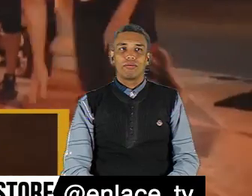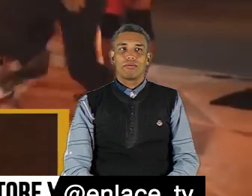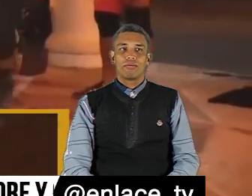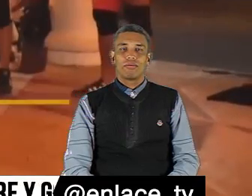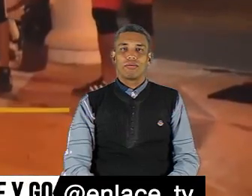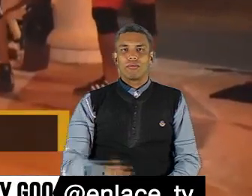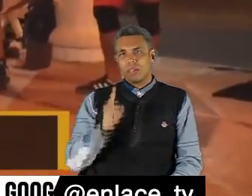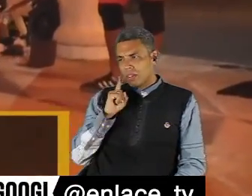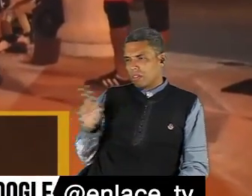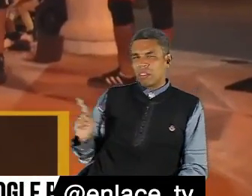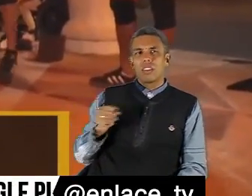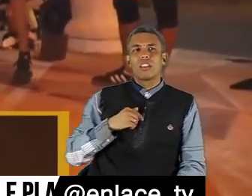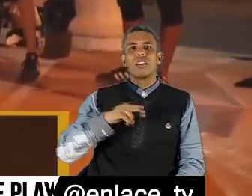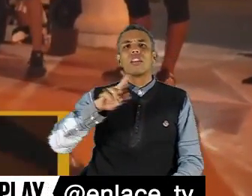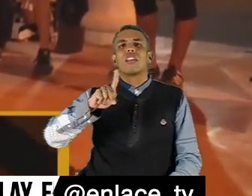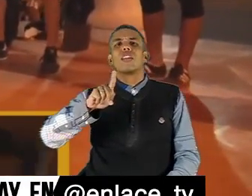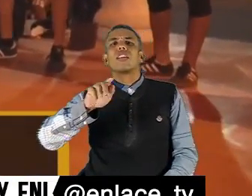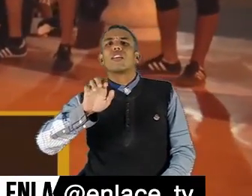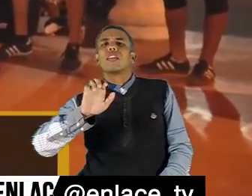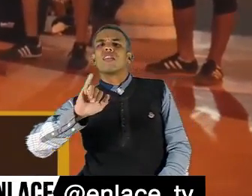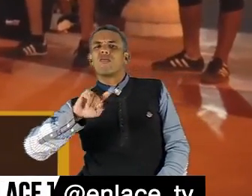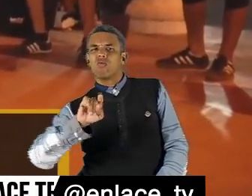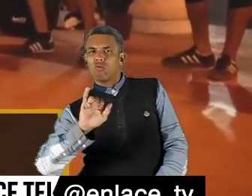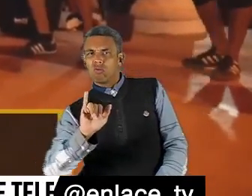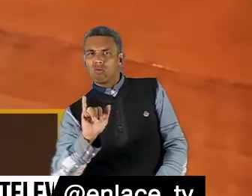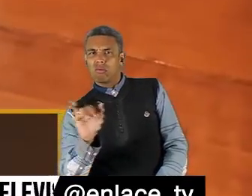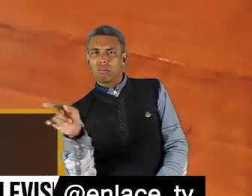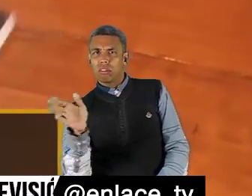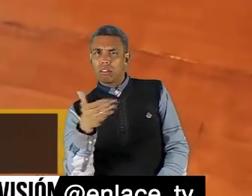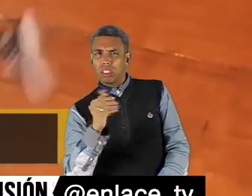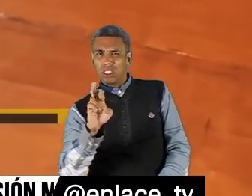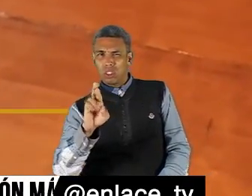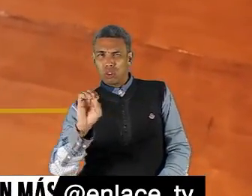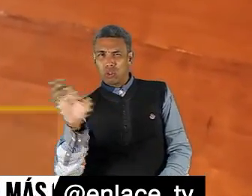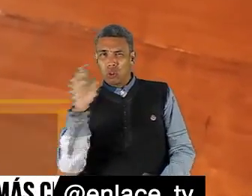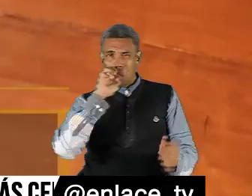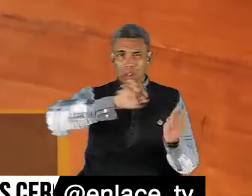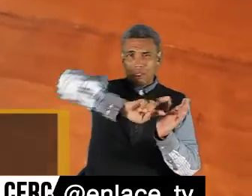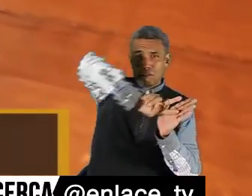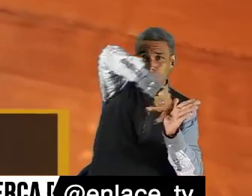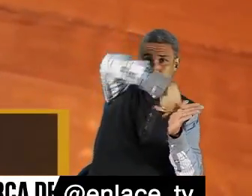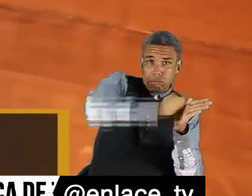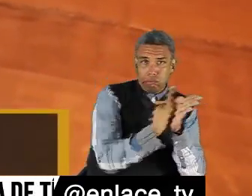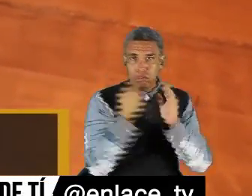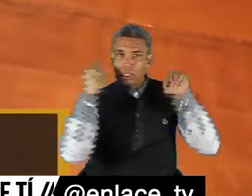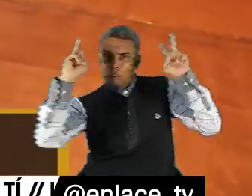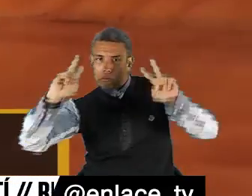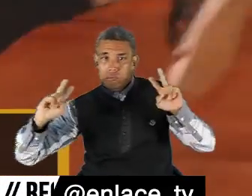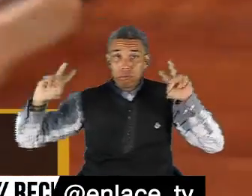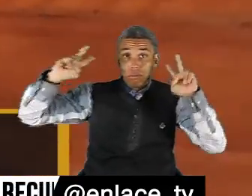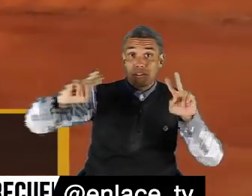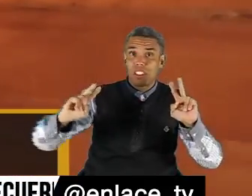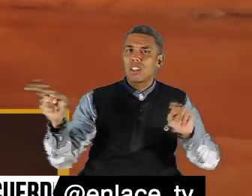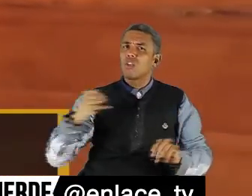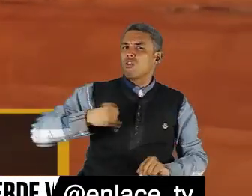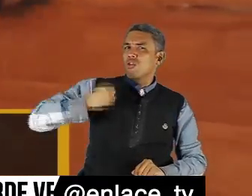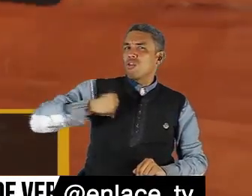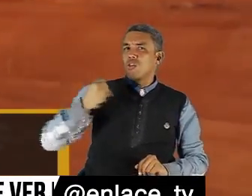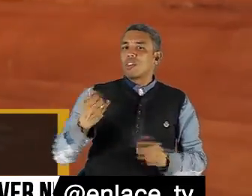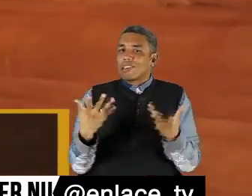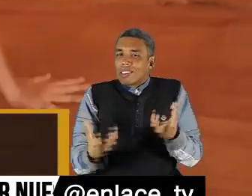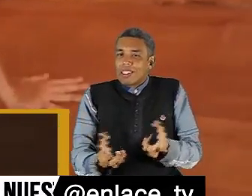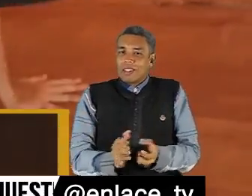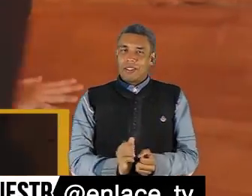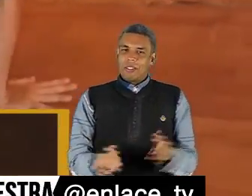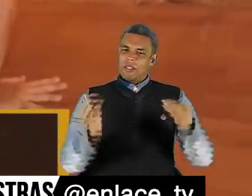Ellos son Crazy Rock y se expresan a través del break dance. Este grupo de jóvenes ve en este baile la mejor forma de ejercitarse